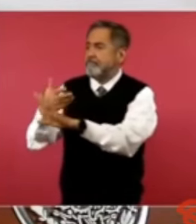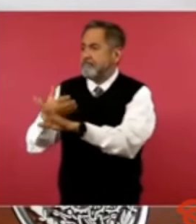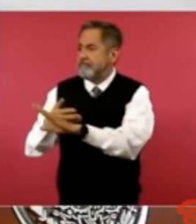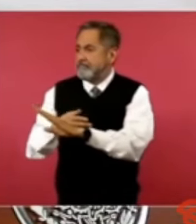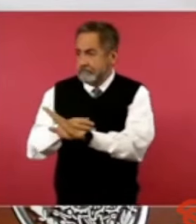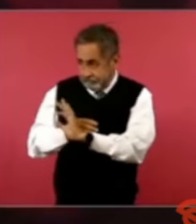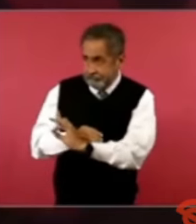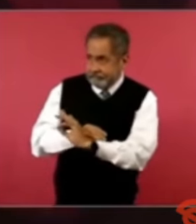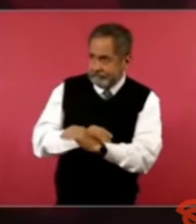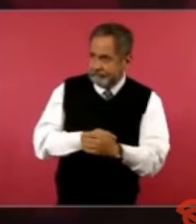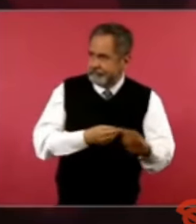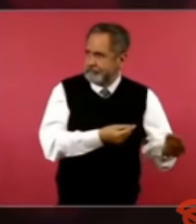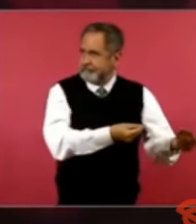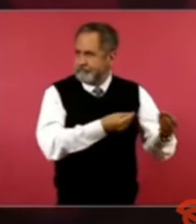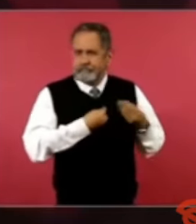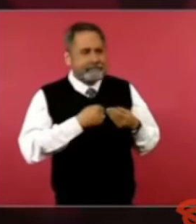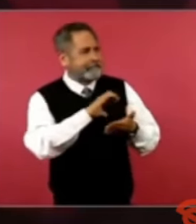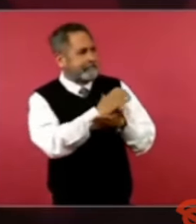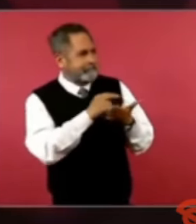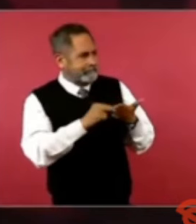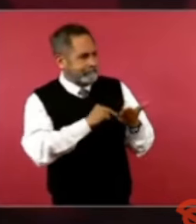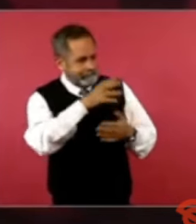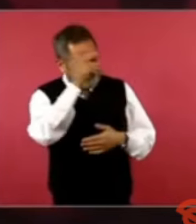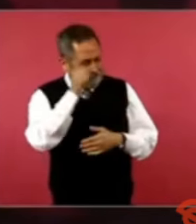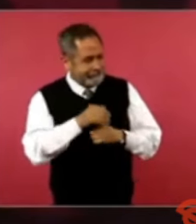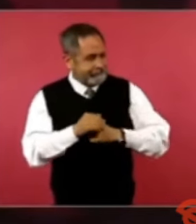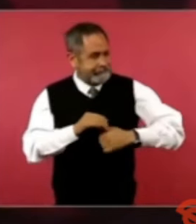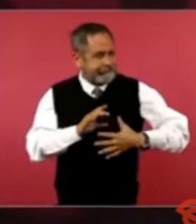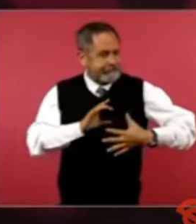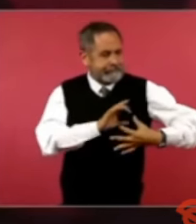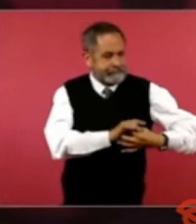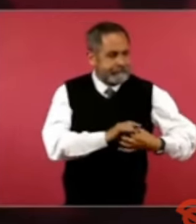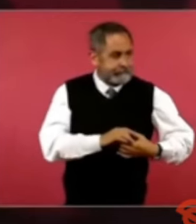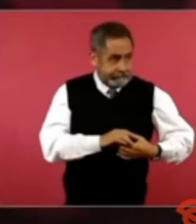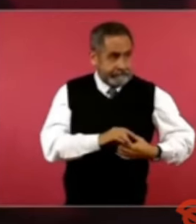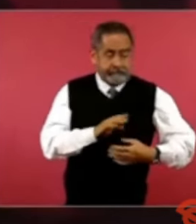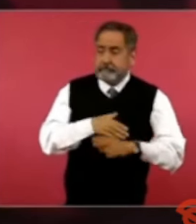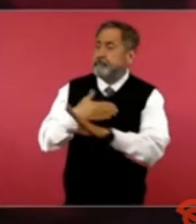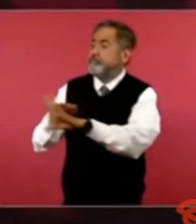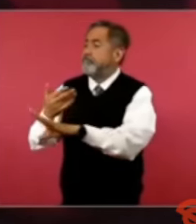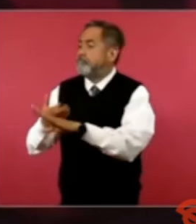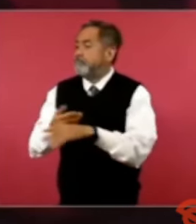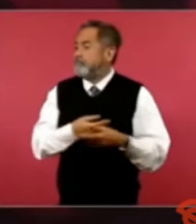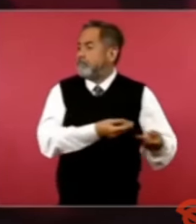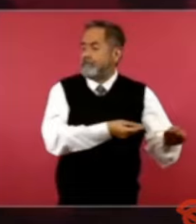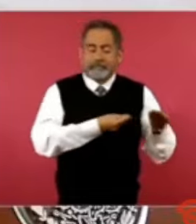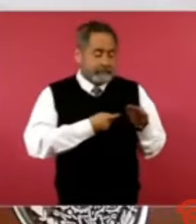contratos ya sea de publicidad que era lo de menos